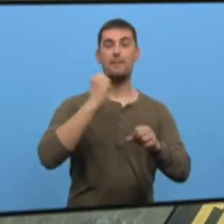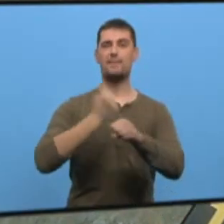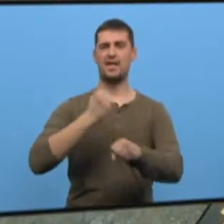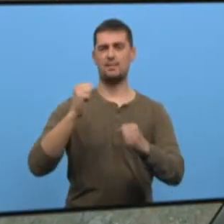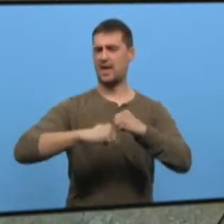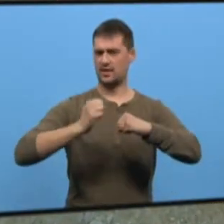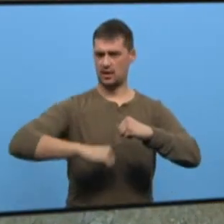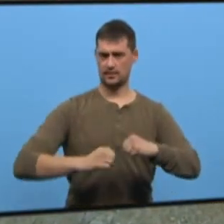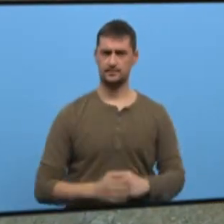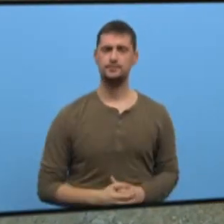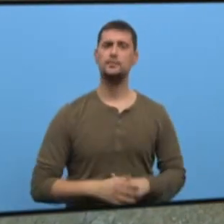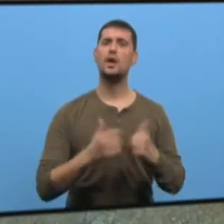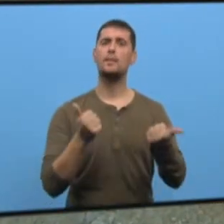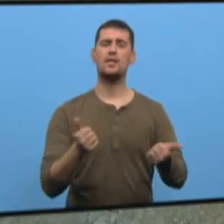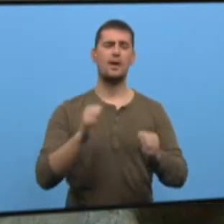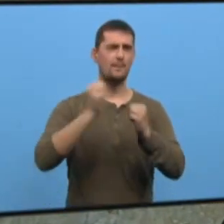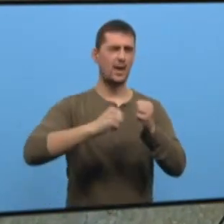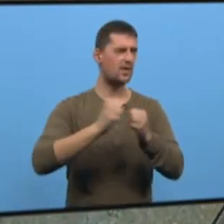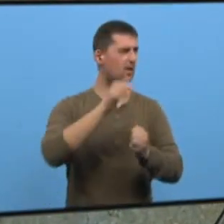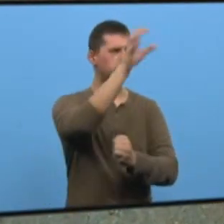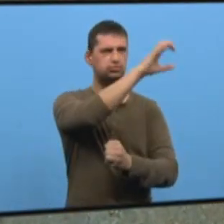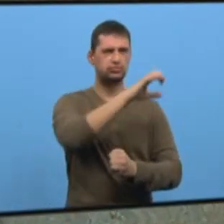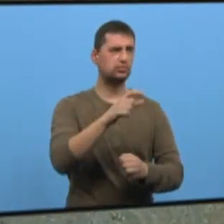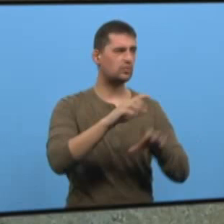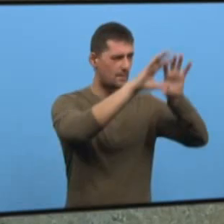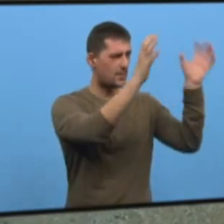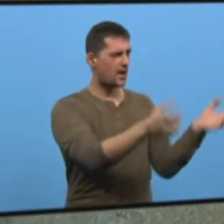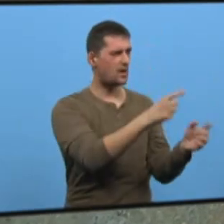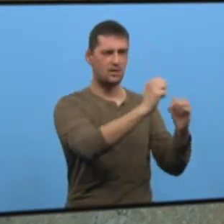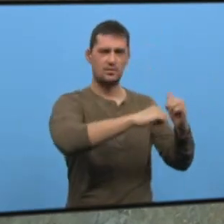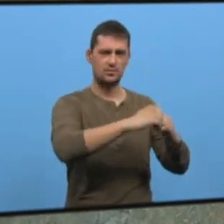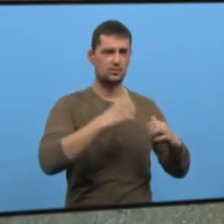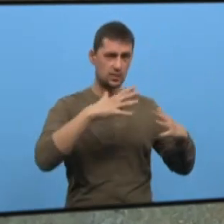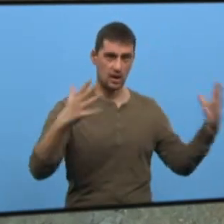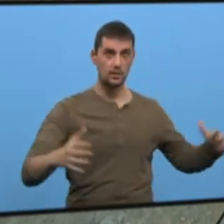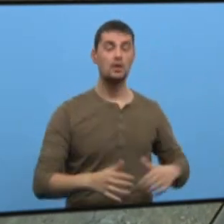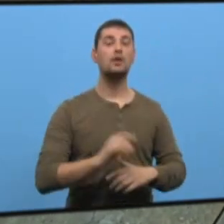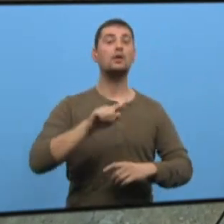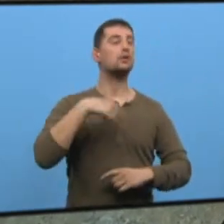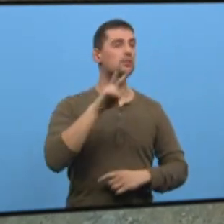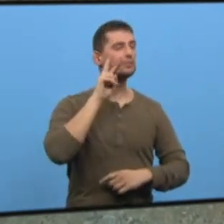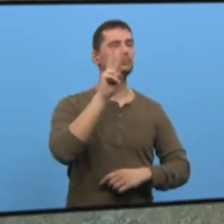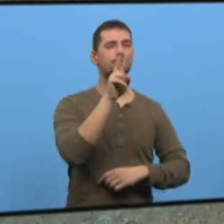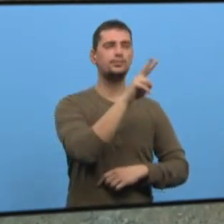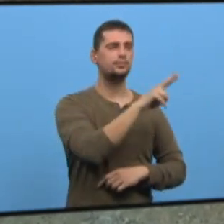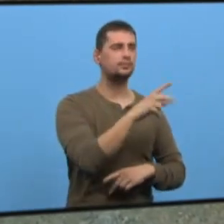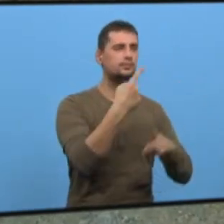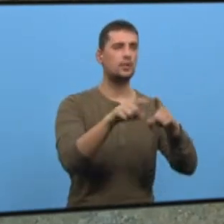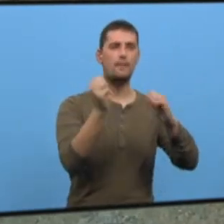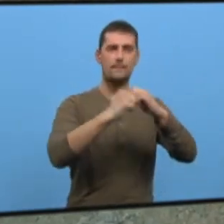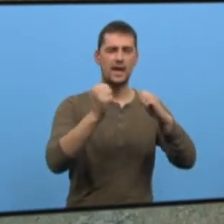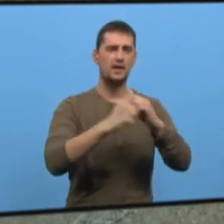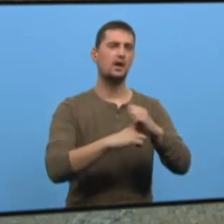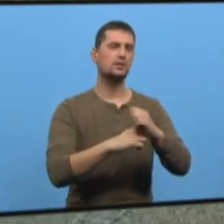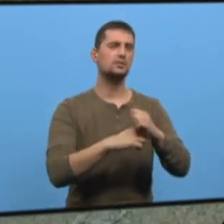partimos lugar que ves que hay pedra por todas partes hay una muy bonita ahí atrás vamos a pasar por zonas d hayas